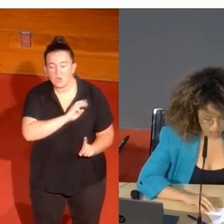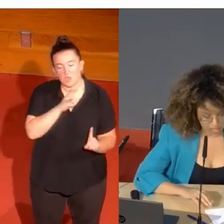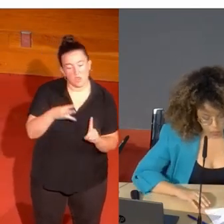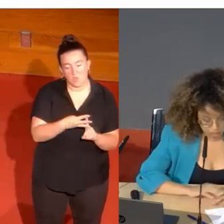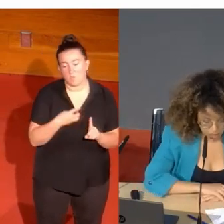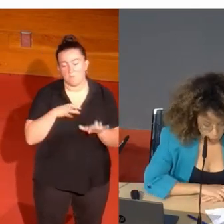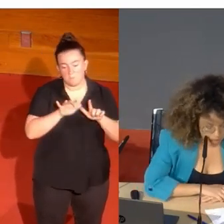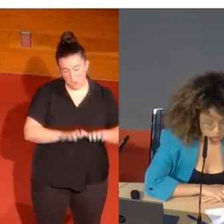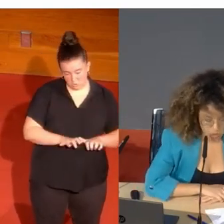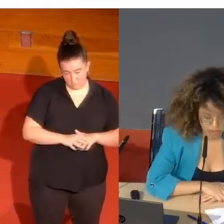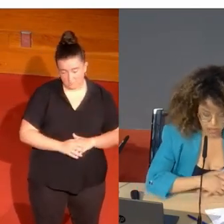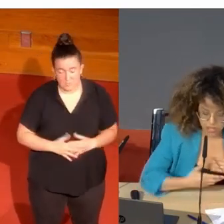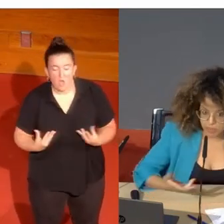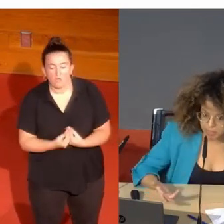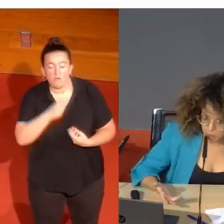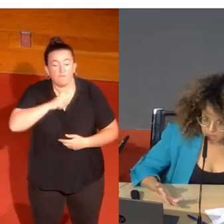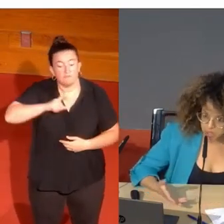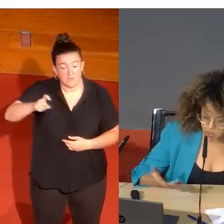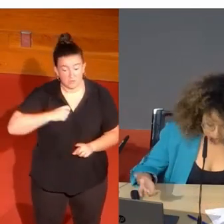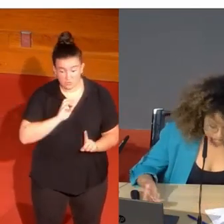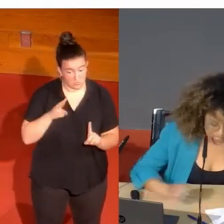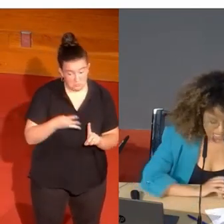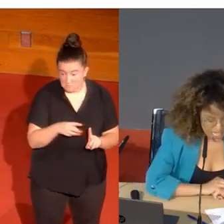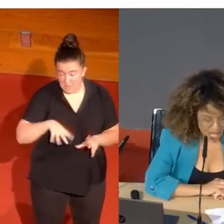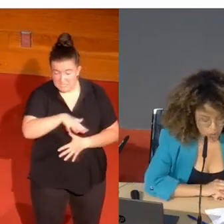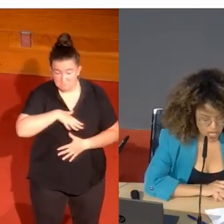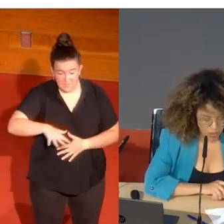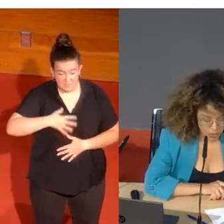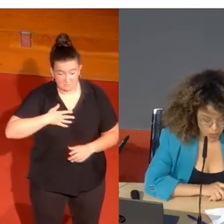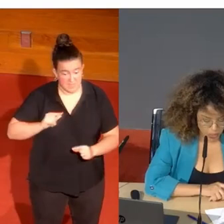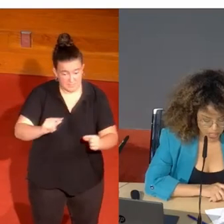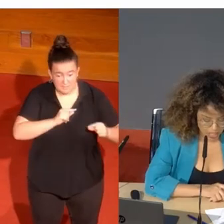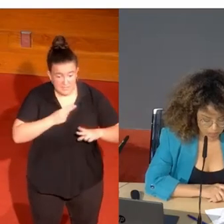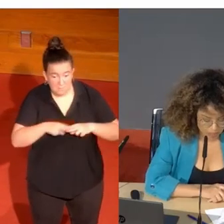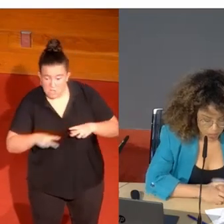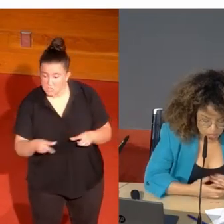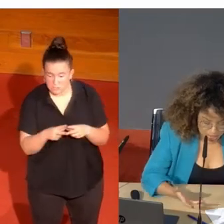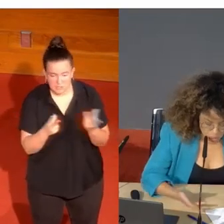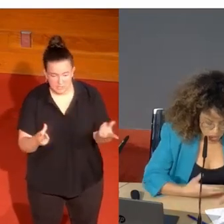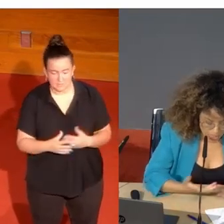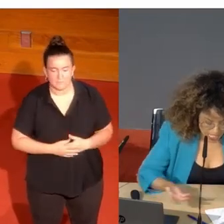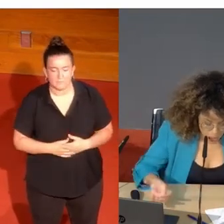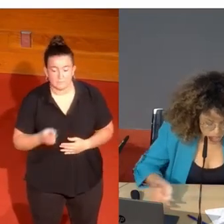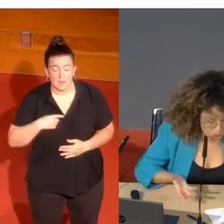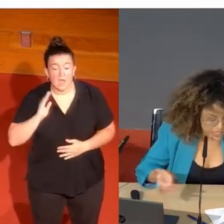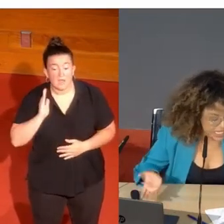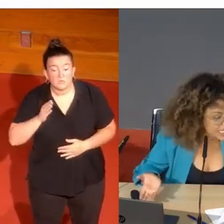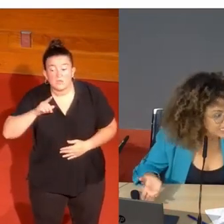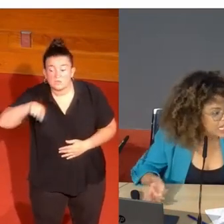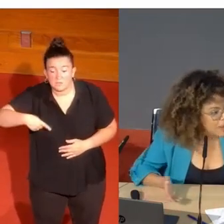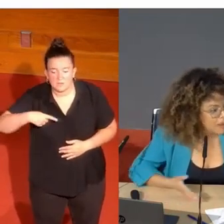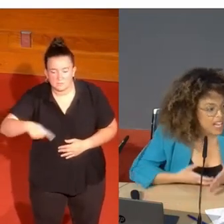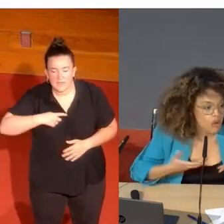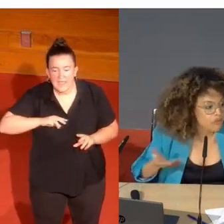liber saudi Network es un espacio de debate político y social acusado e pues se le ha acusado de crear un sitio en